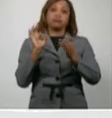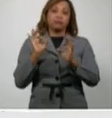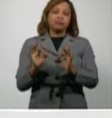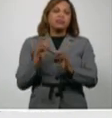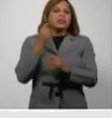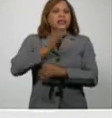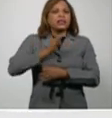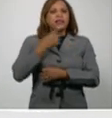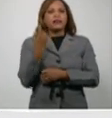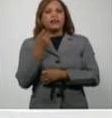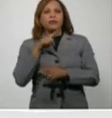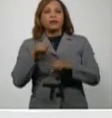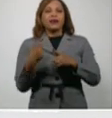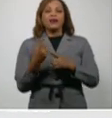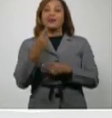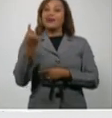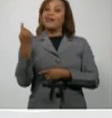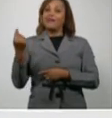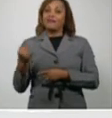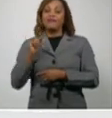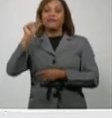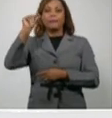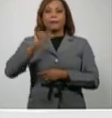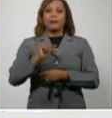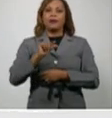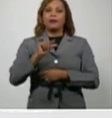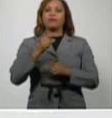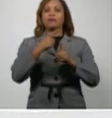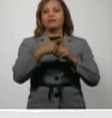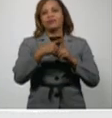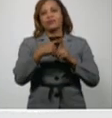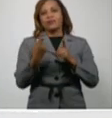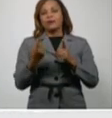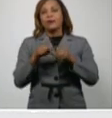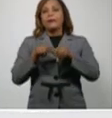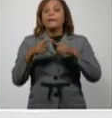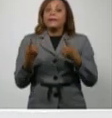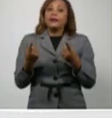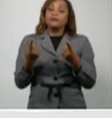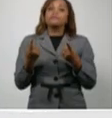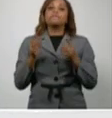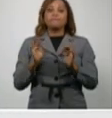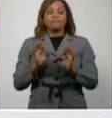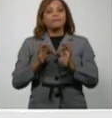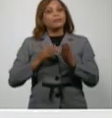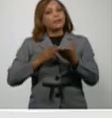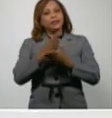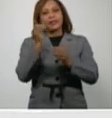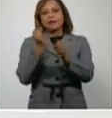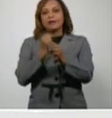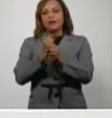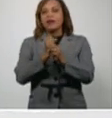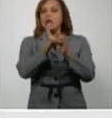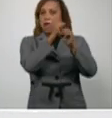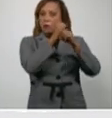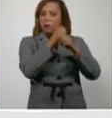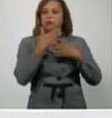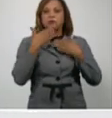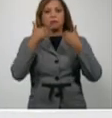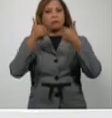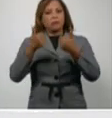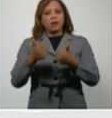cada vez fueran menos las necesidades en este sentido. Pero bueno, va a tener su laboratorio muy positivo ahora para